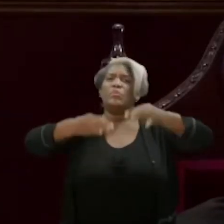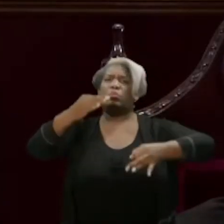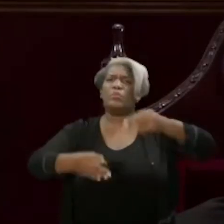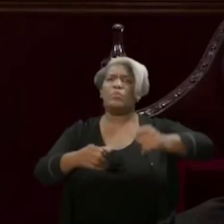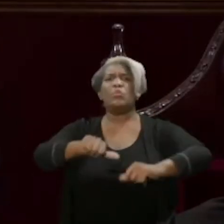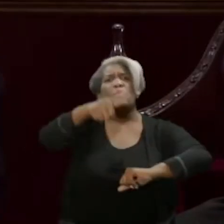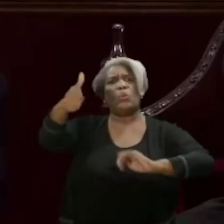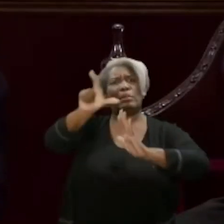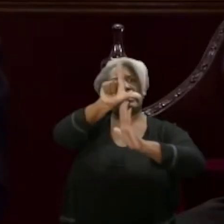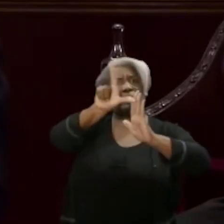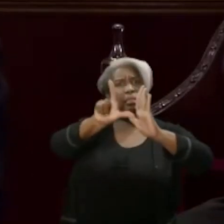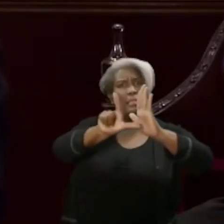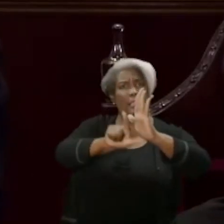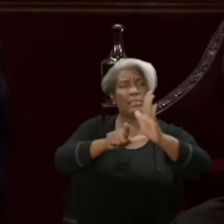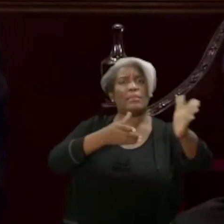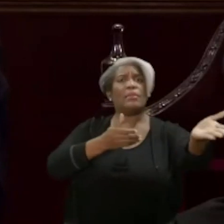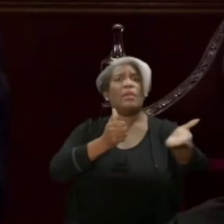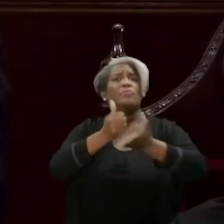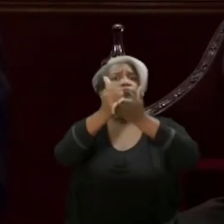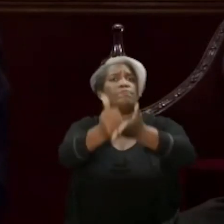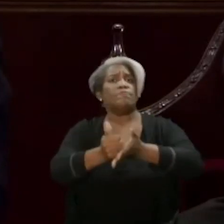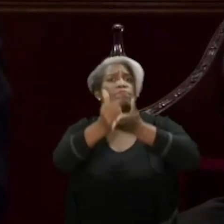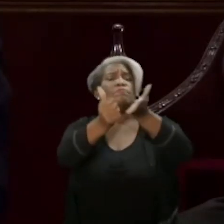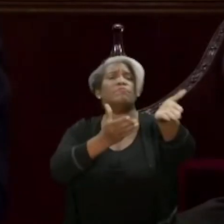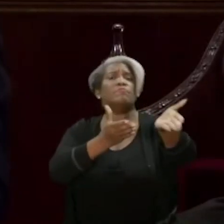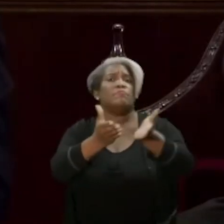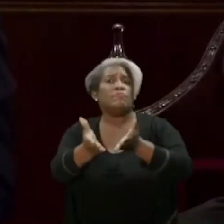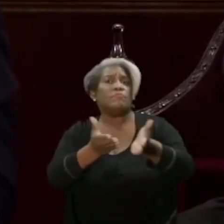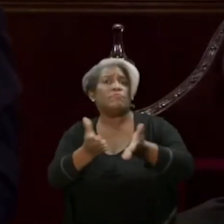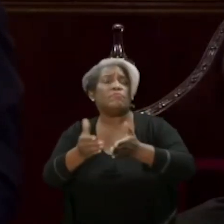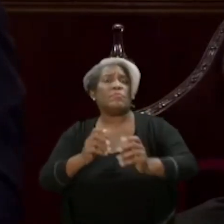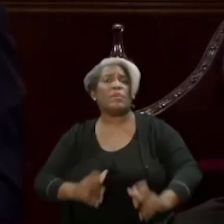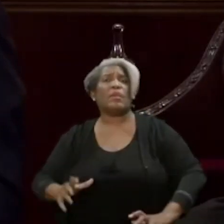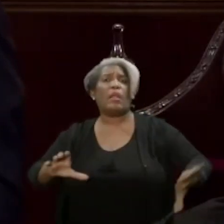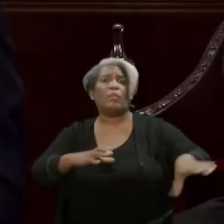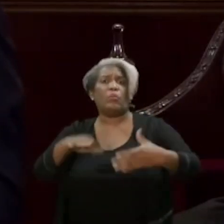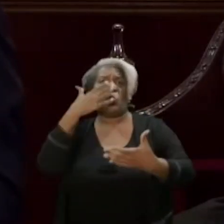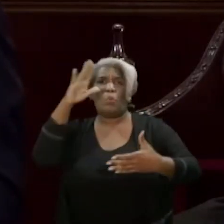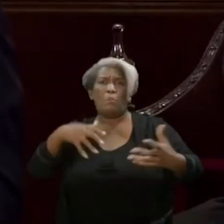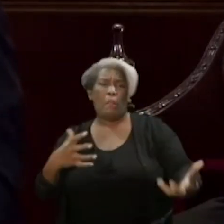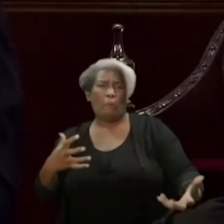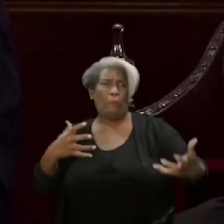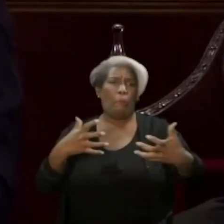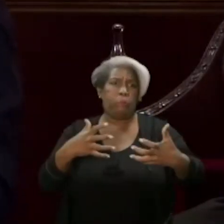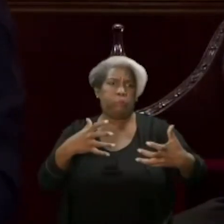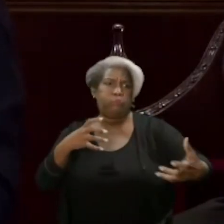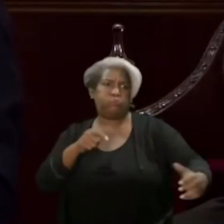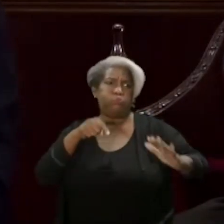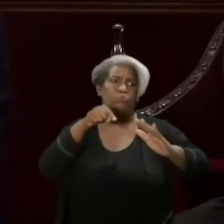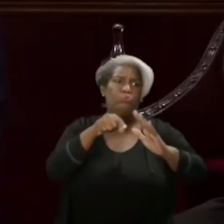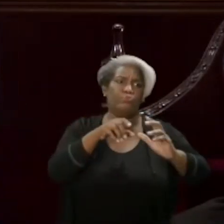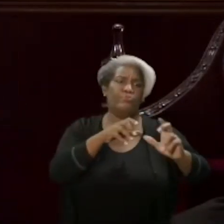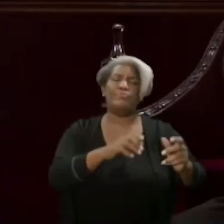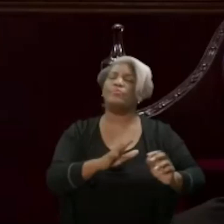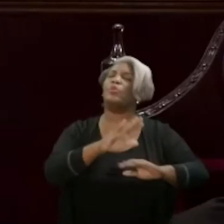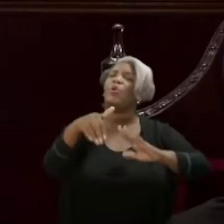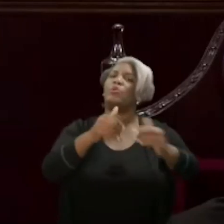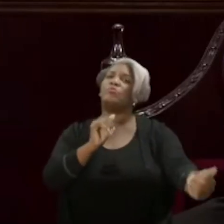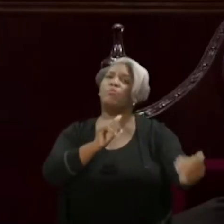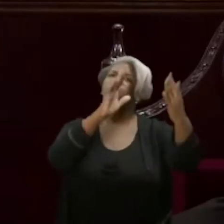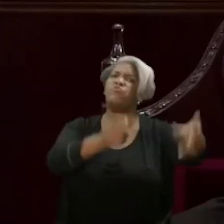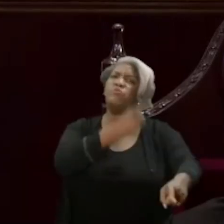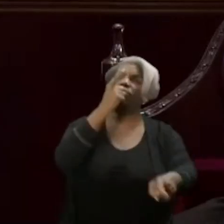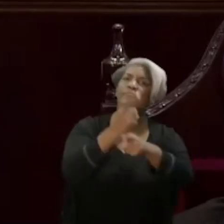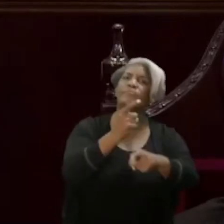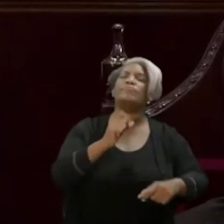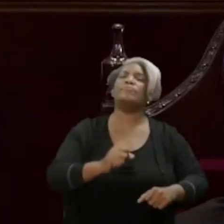serie de leyes que servirán para combatir de manera más eficiente la criminalidad organizada. Asimismo, creamos la Comisión Consultiva para